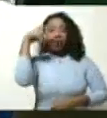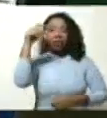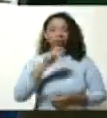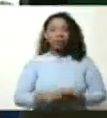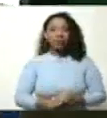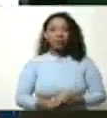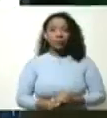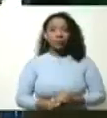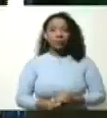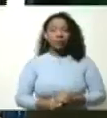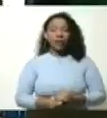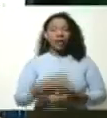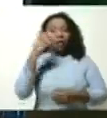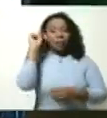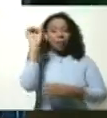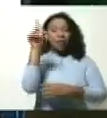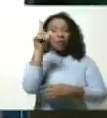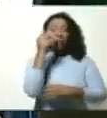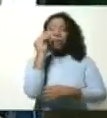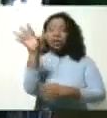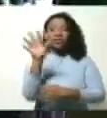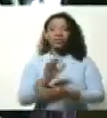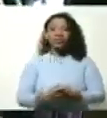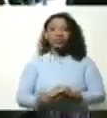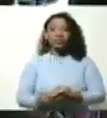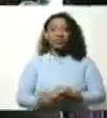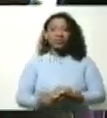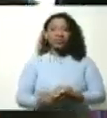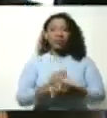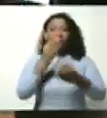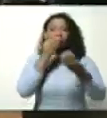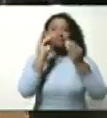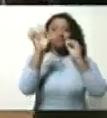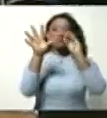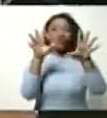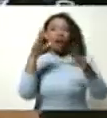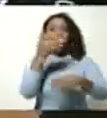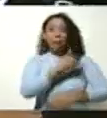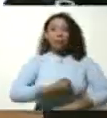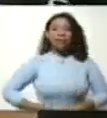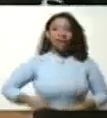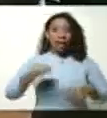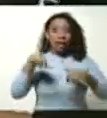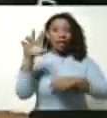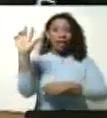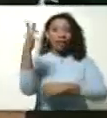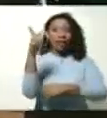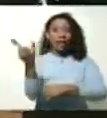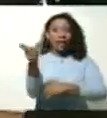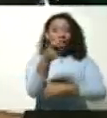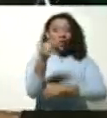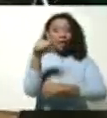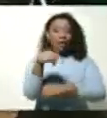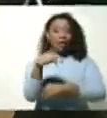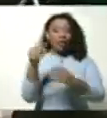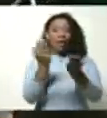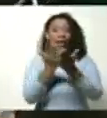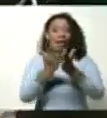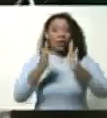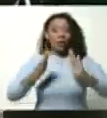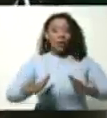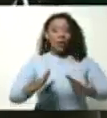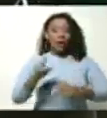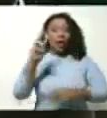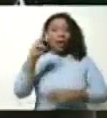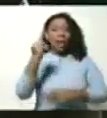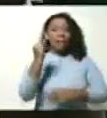Maduro? ¿Le mandan un beso? Un beso para el presidente desde el tercer grado de Miguel Antonio Caro. Un abrazo